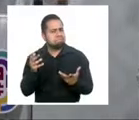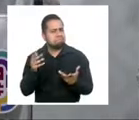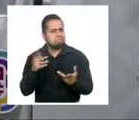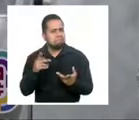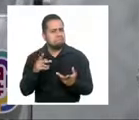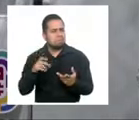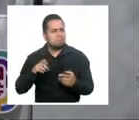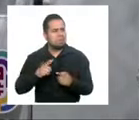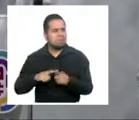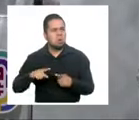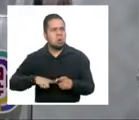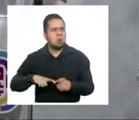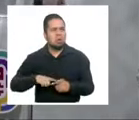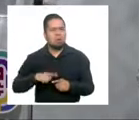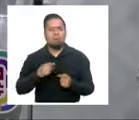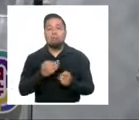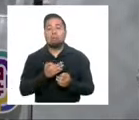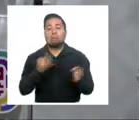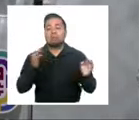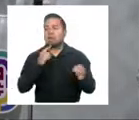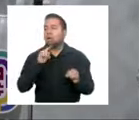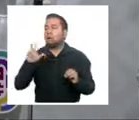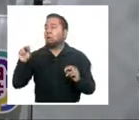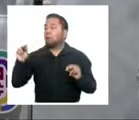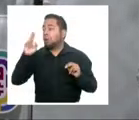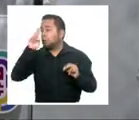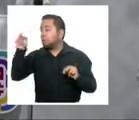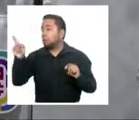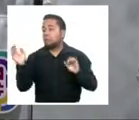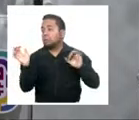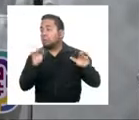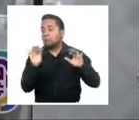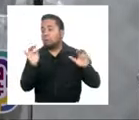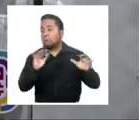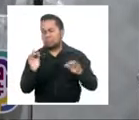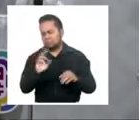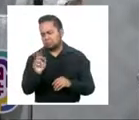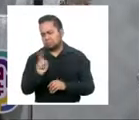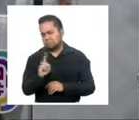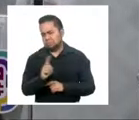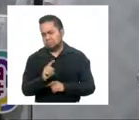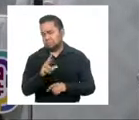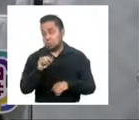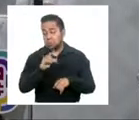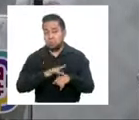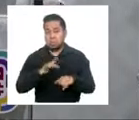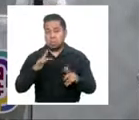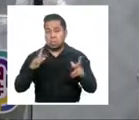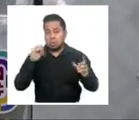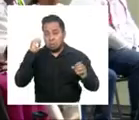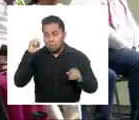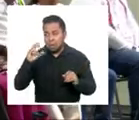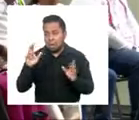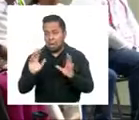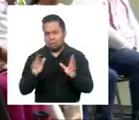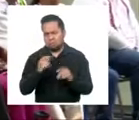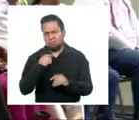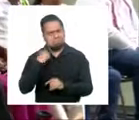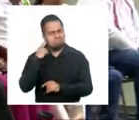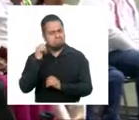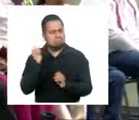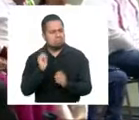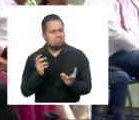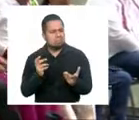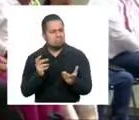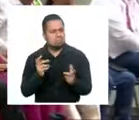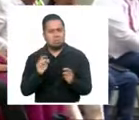algún gobierno que impida a sus compatriotas que no visiten Oaxaca. Podrá